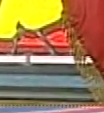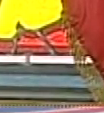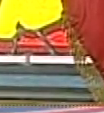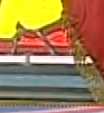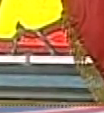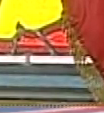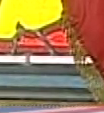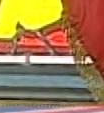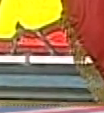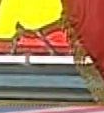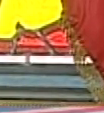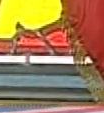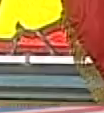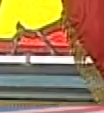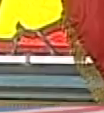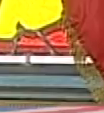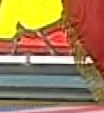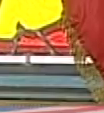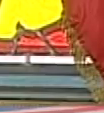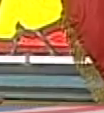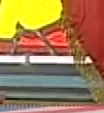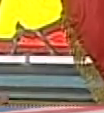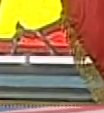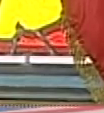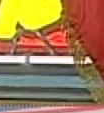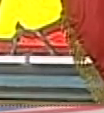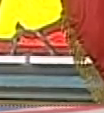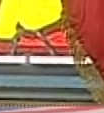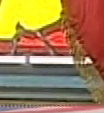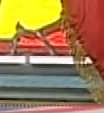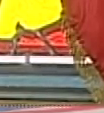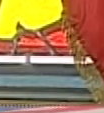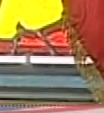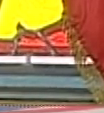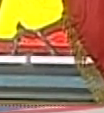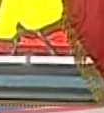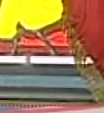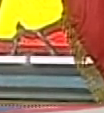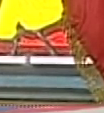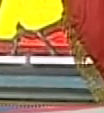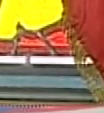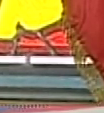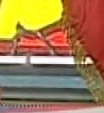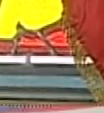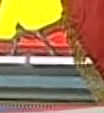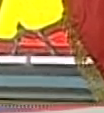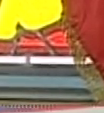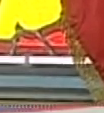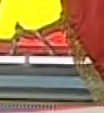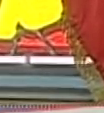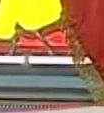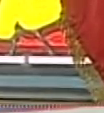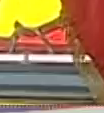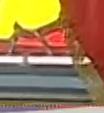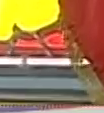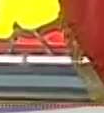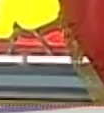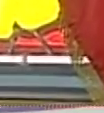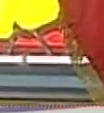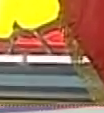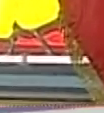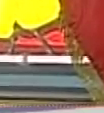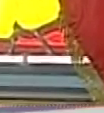todo, presidente. Le dejo en el uso de la palabra. Le puedo resumir que hoy el espíritu del Consejo Federal de